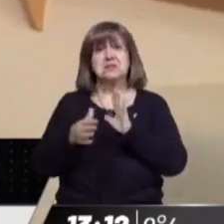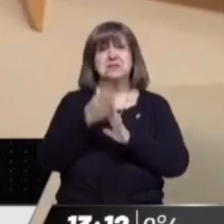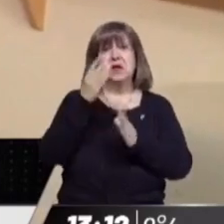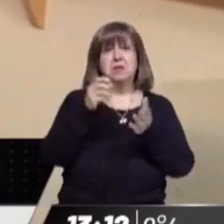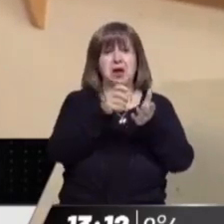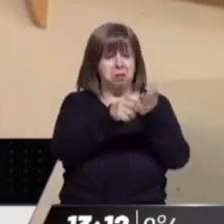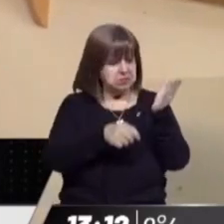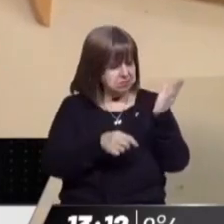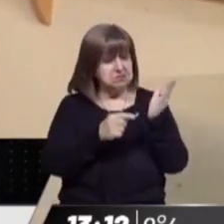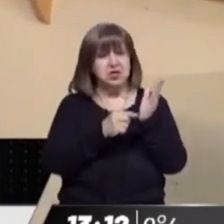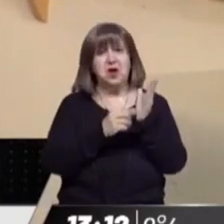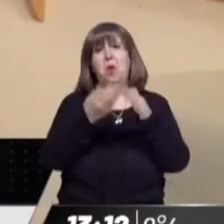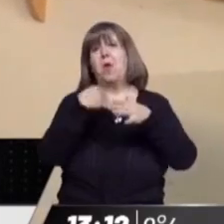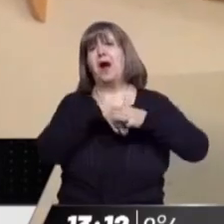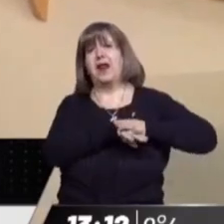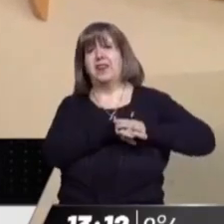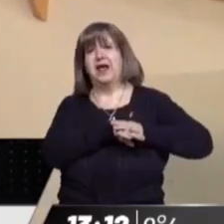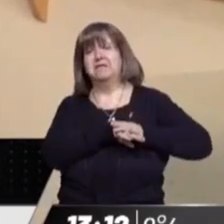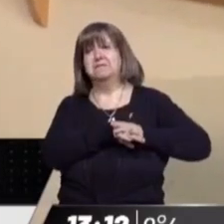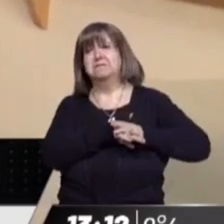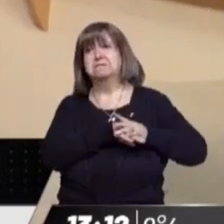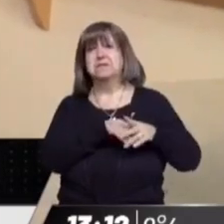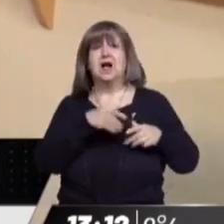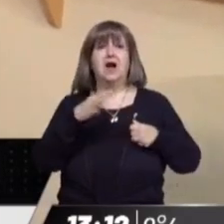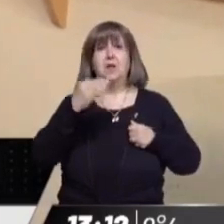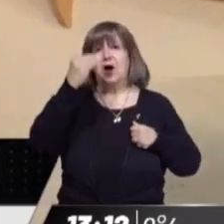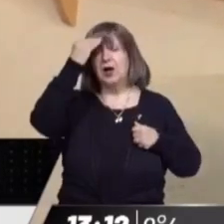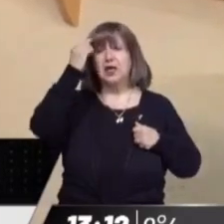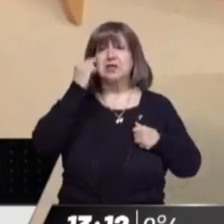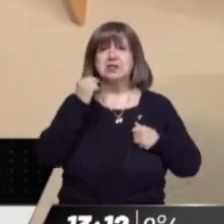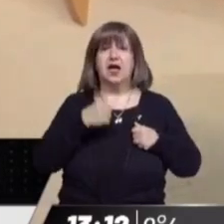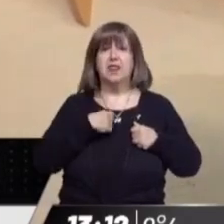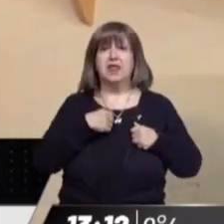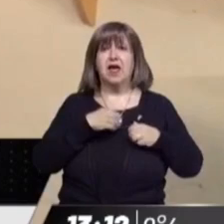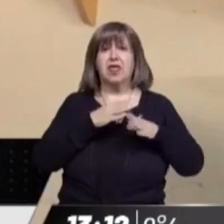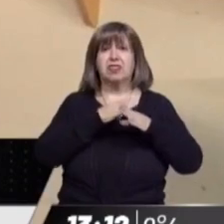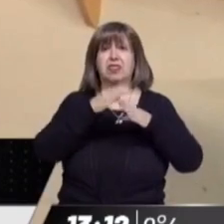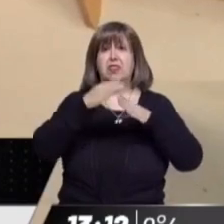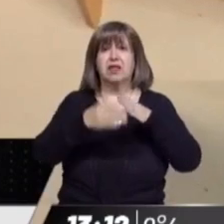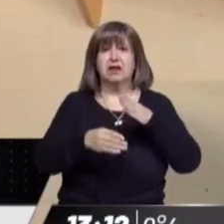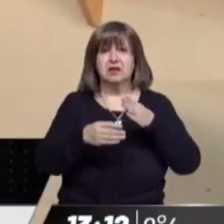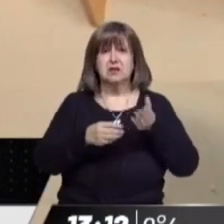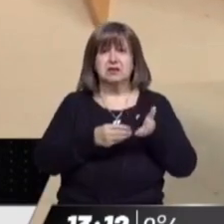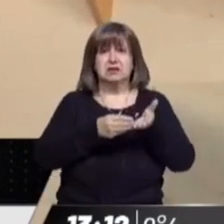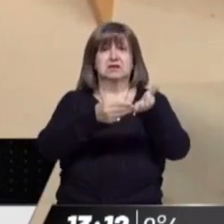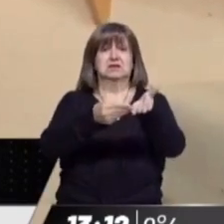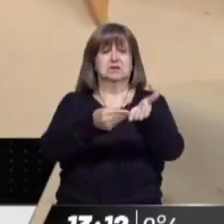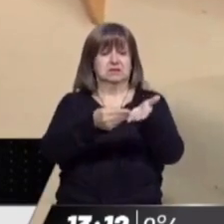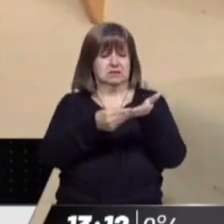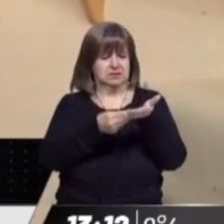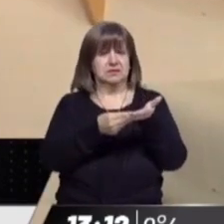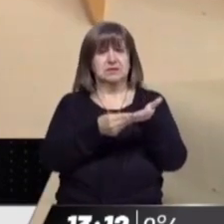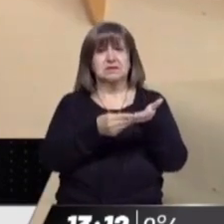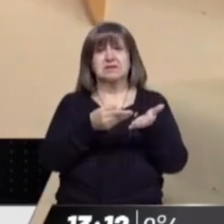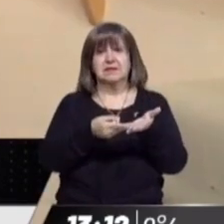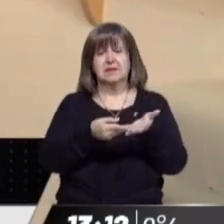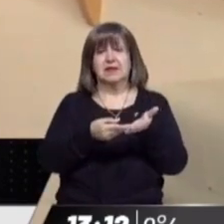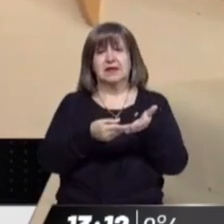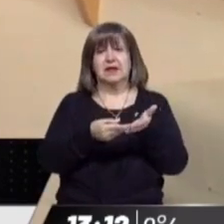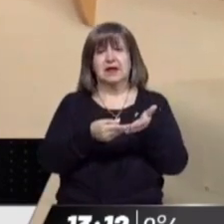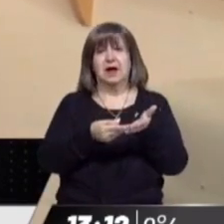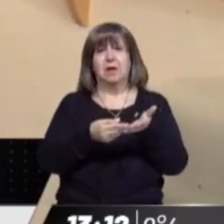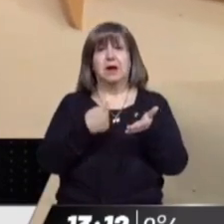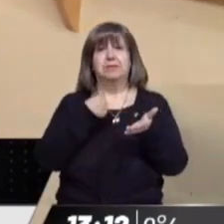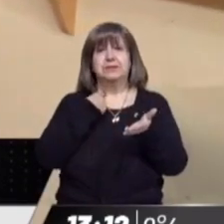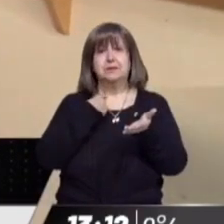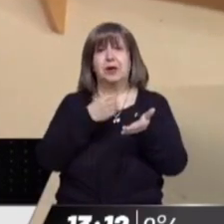no lo revisan en el momento. Llega a pasar los 15 días cuando caduca y recién ahí vienen y, bueno, si tienen premio, ahí se quieren